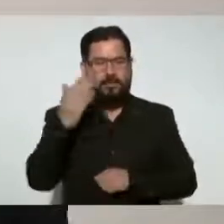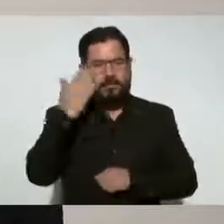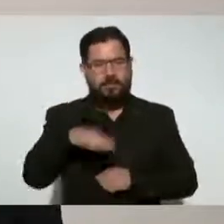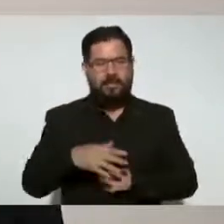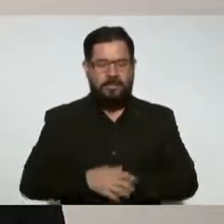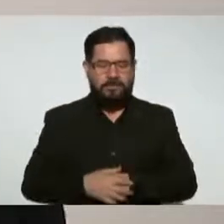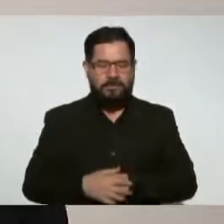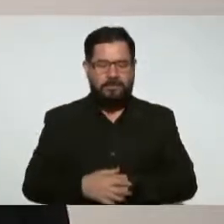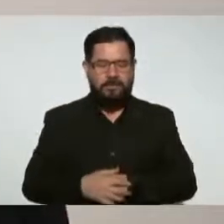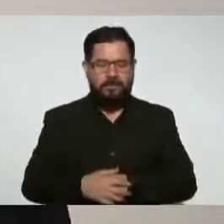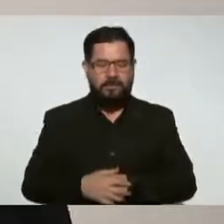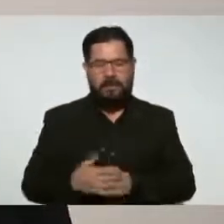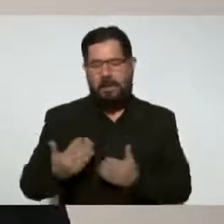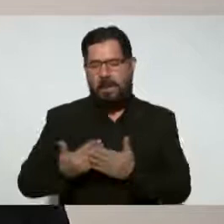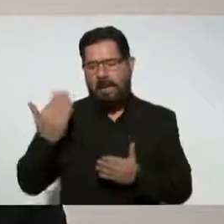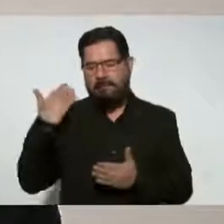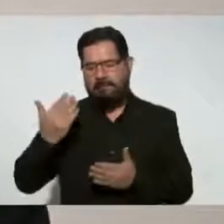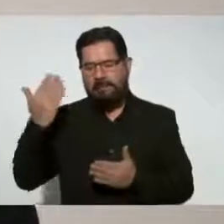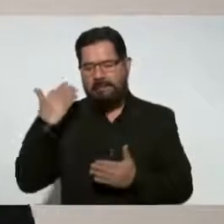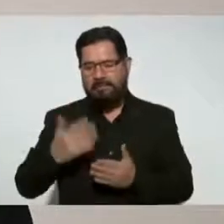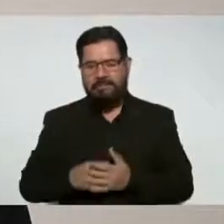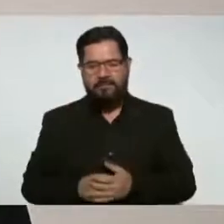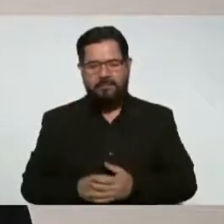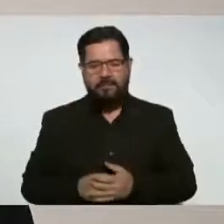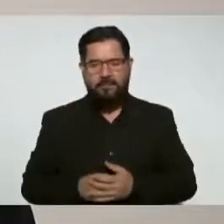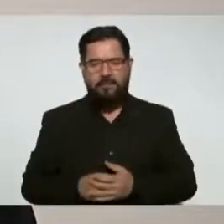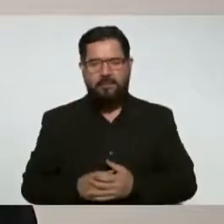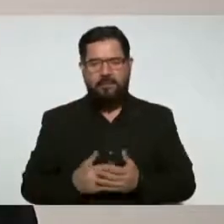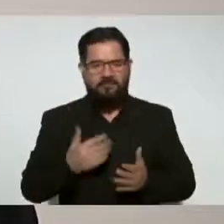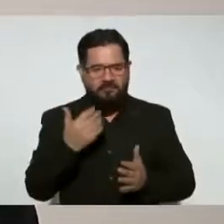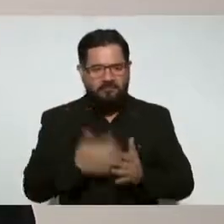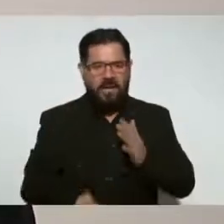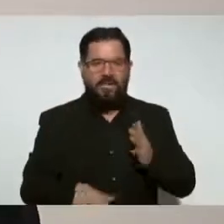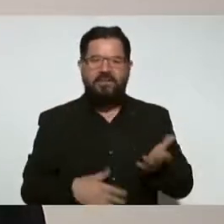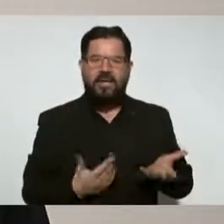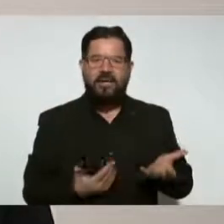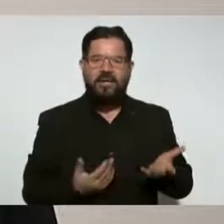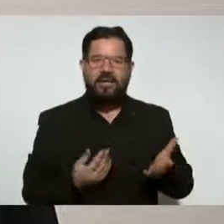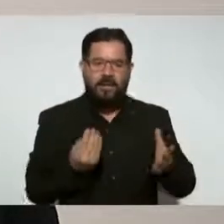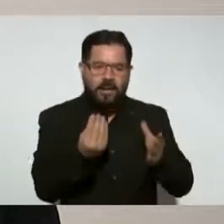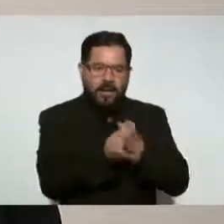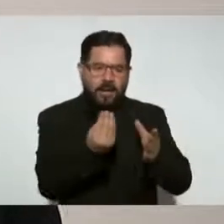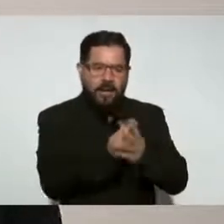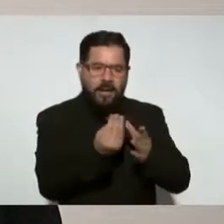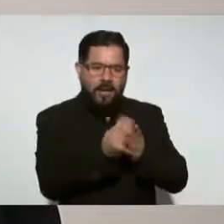formación de los médicos. Y ahora